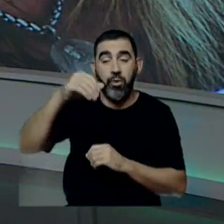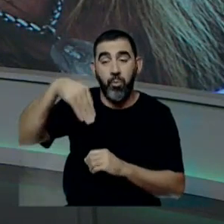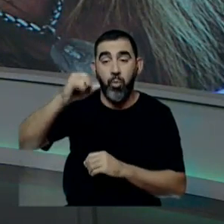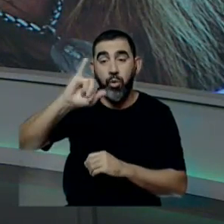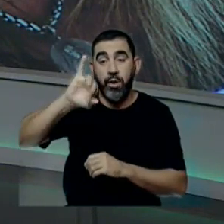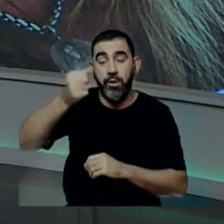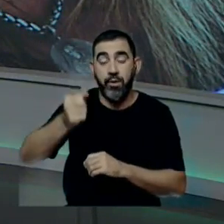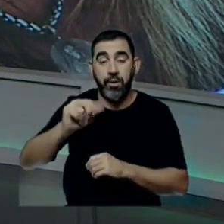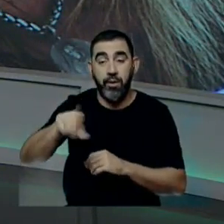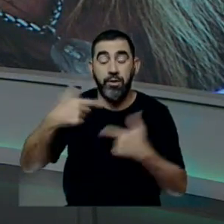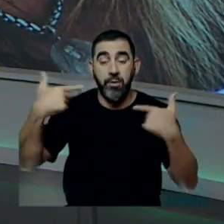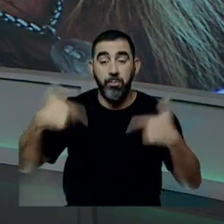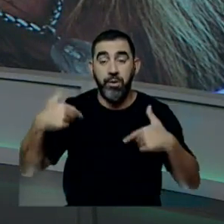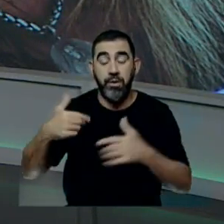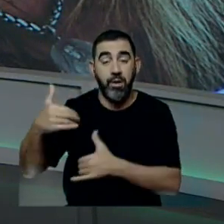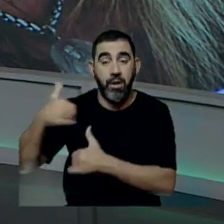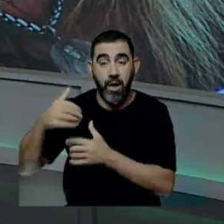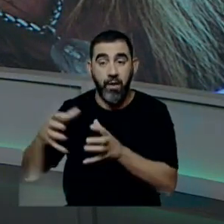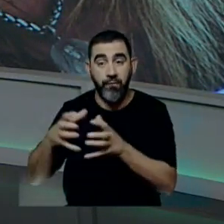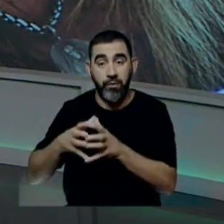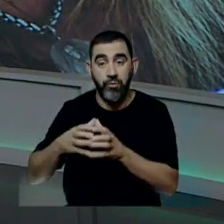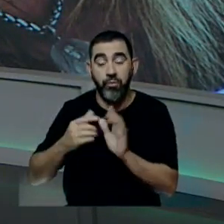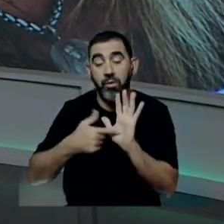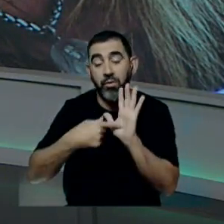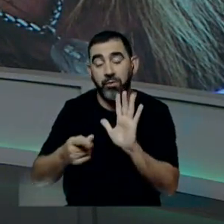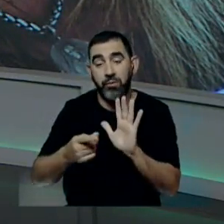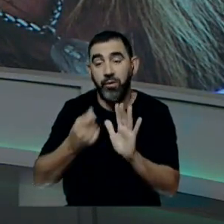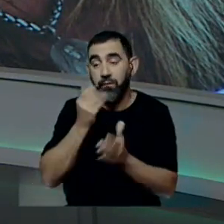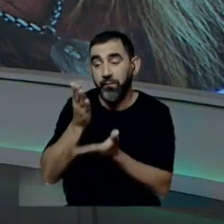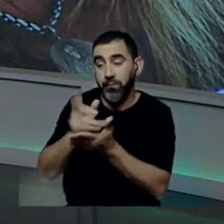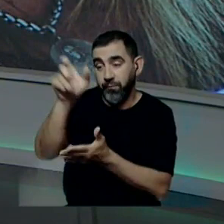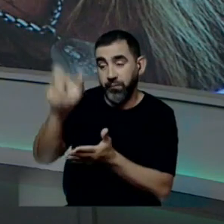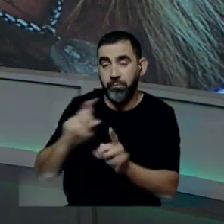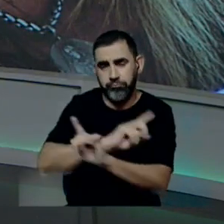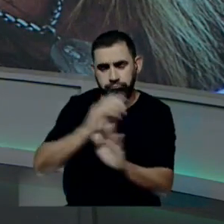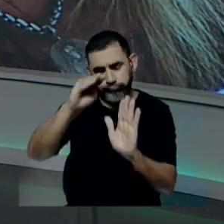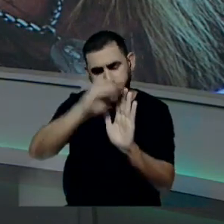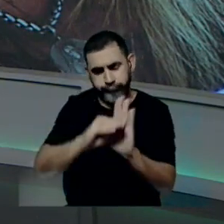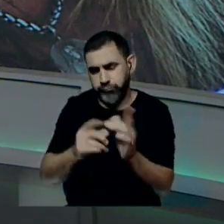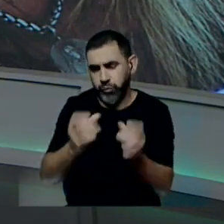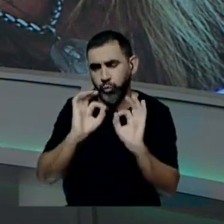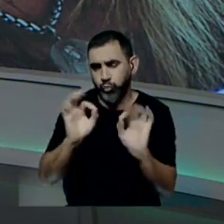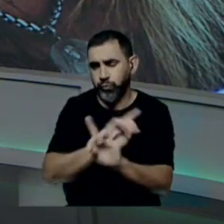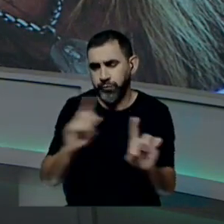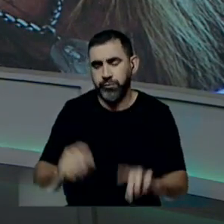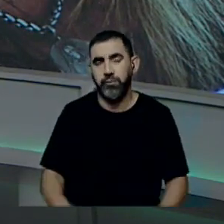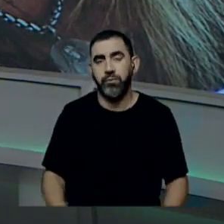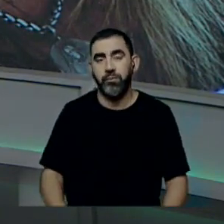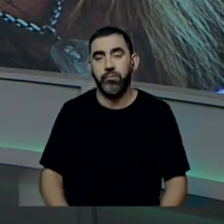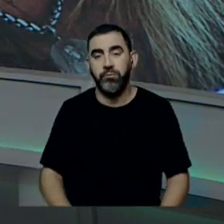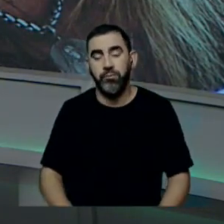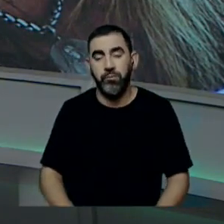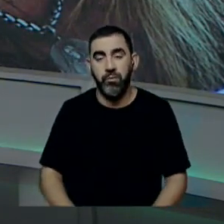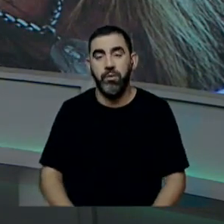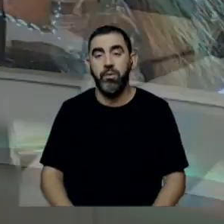ex ministra Irene Moreira. Según el documento, la beneficiaria no cumplía con los requisitos establecidos para acceder a